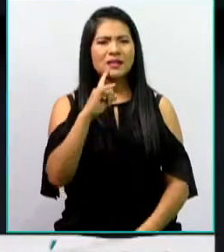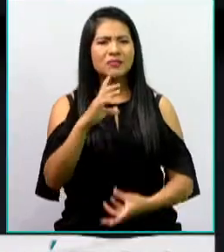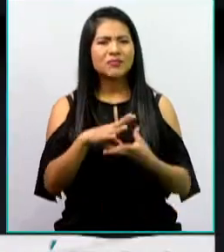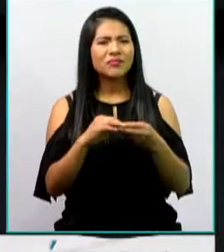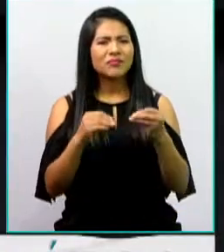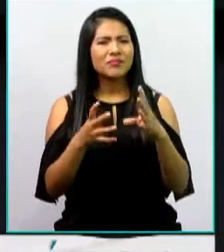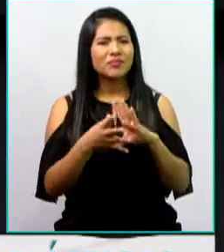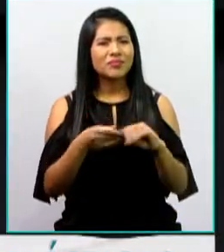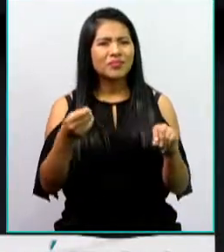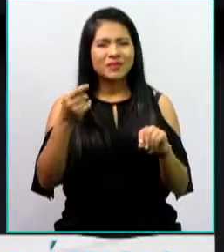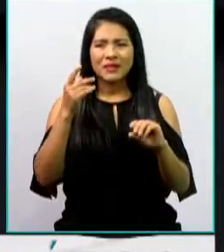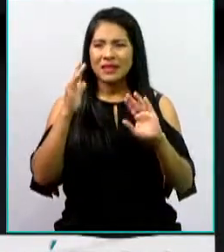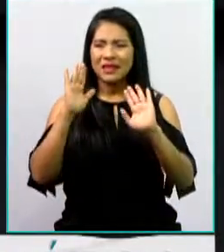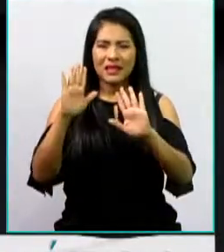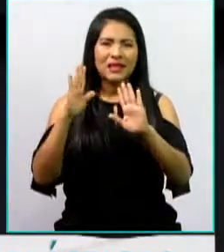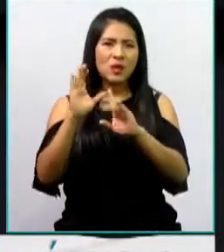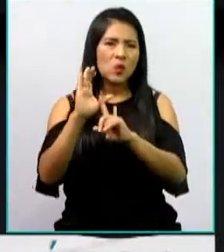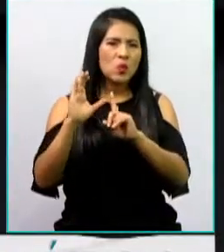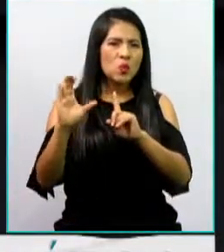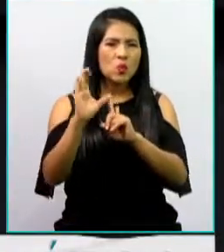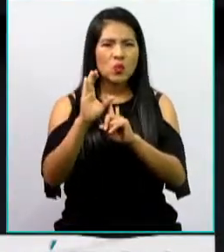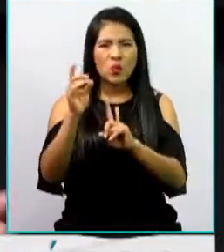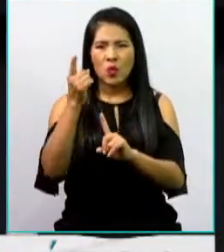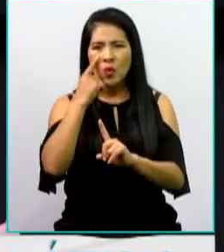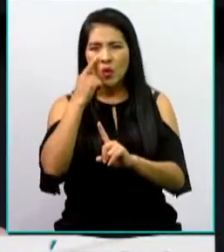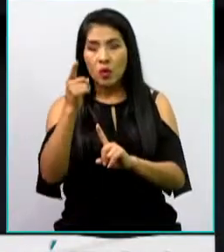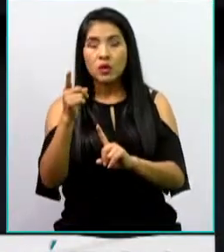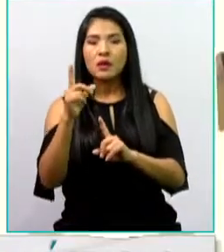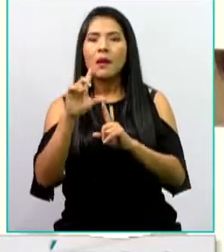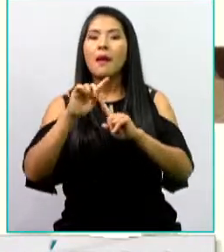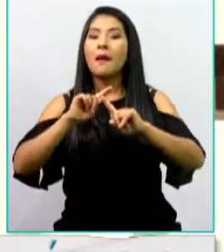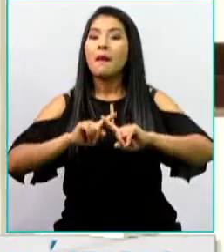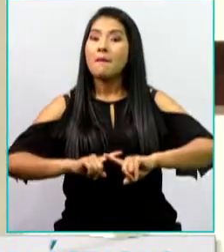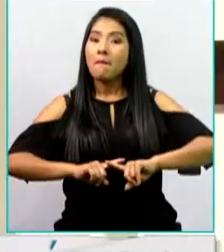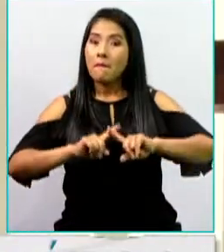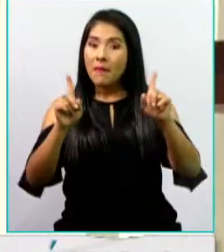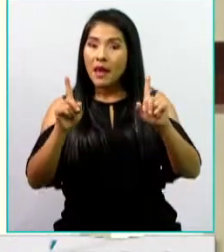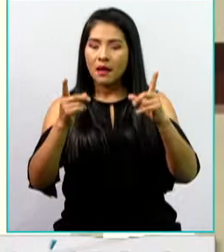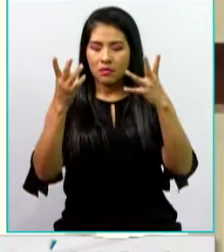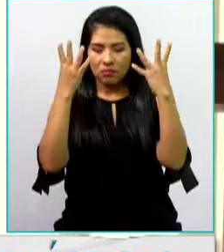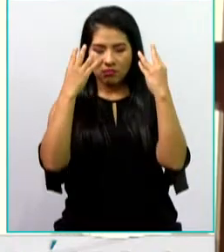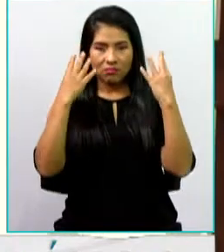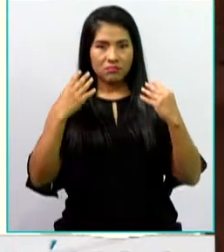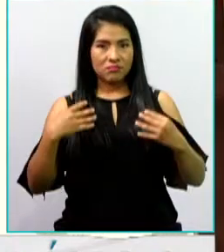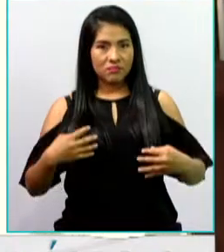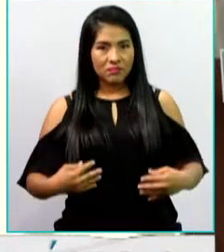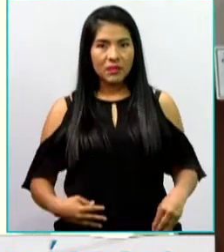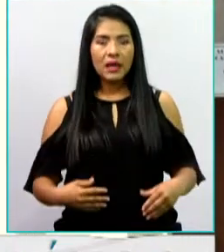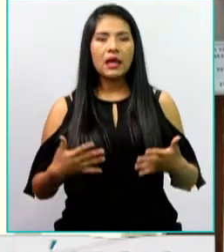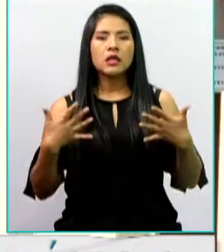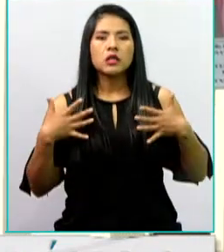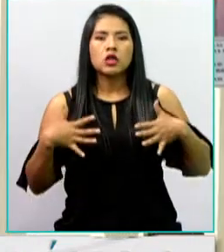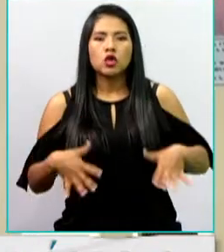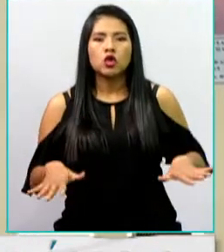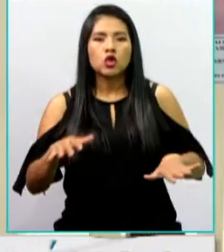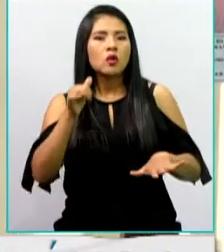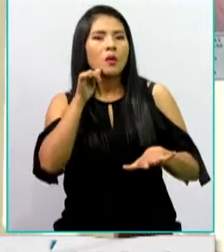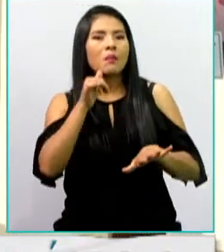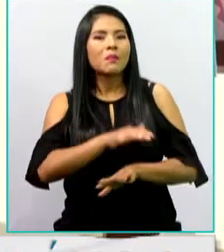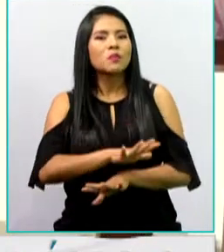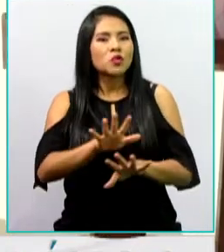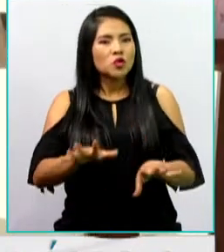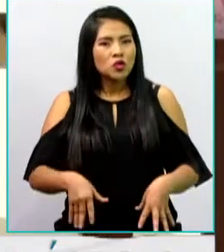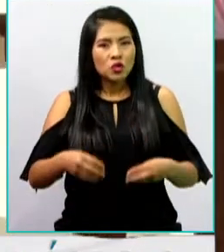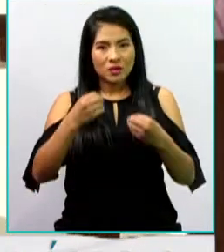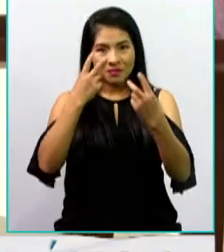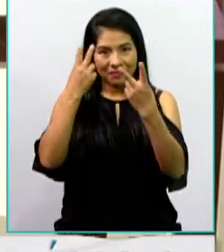mujeres de pollera. También estamos hablando de un cuadro aparte de Botticelli, de la Venus que tú has pintado. Y uno que me ha llamado